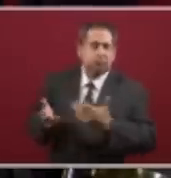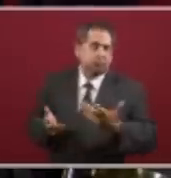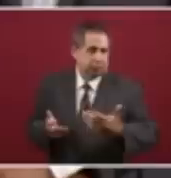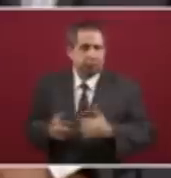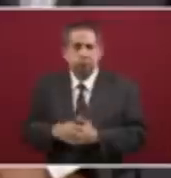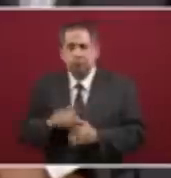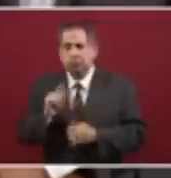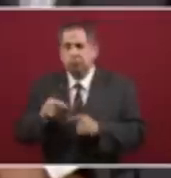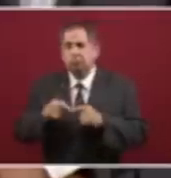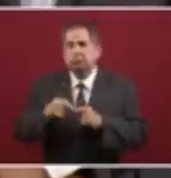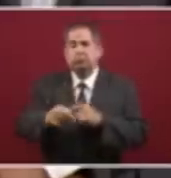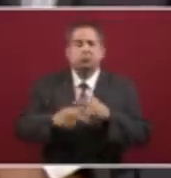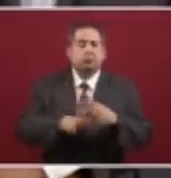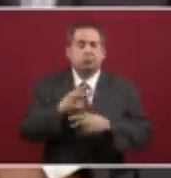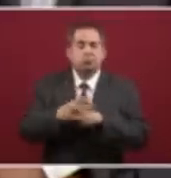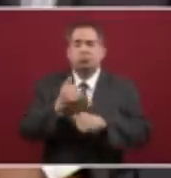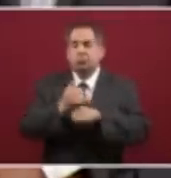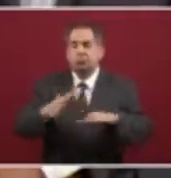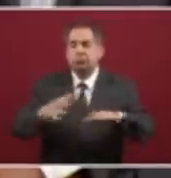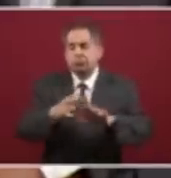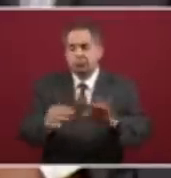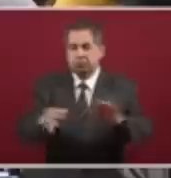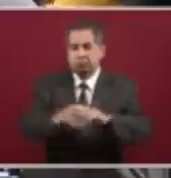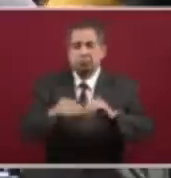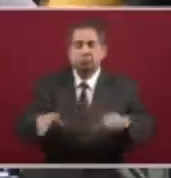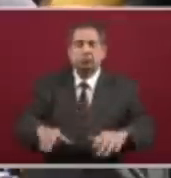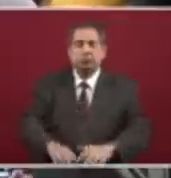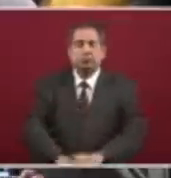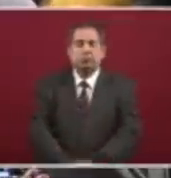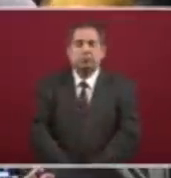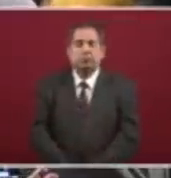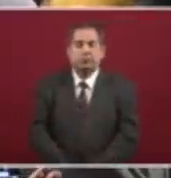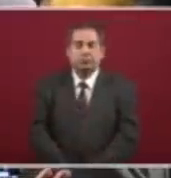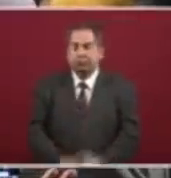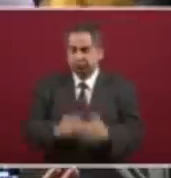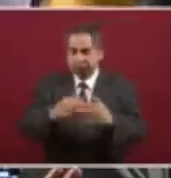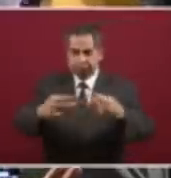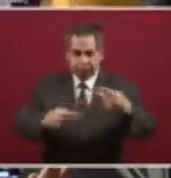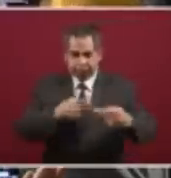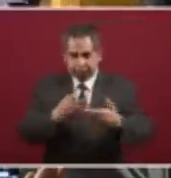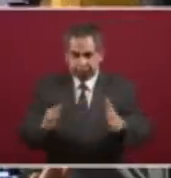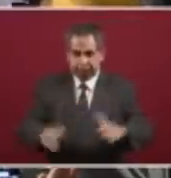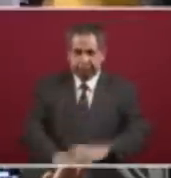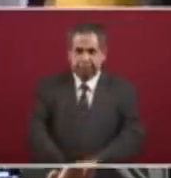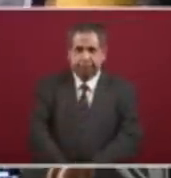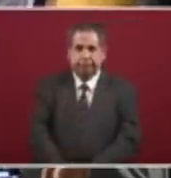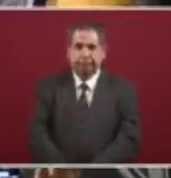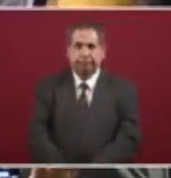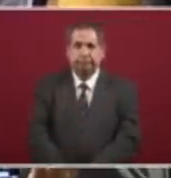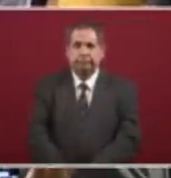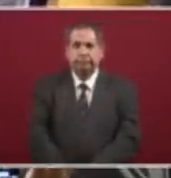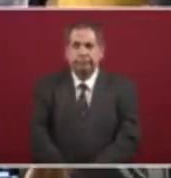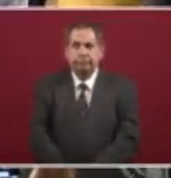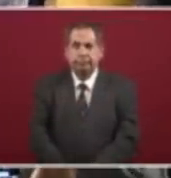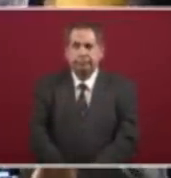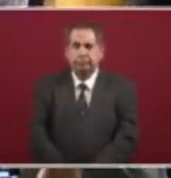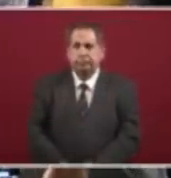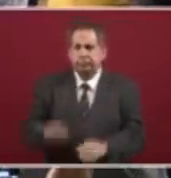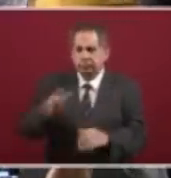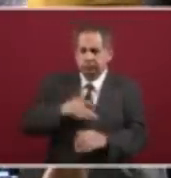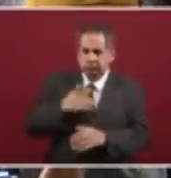pronto vamos a informarse abrimos la sesión si les parece